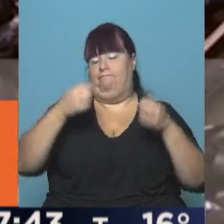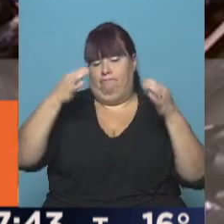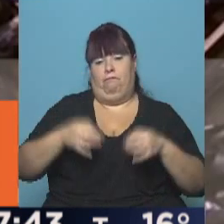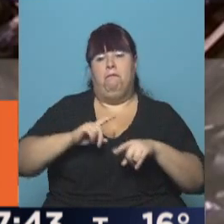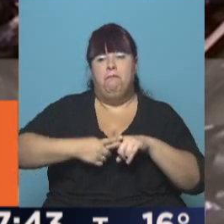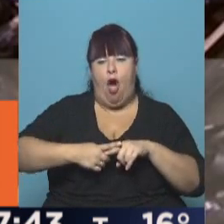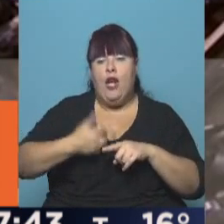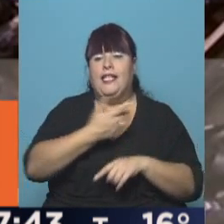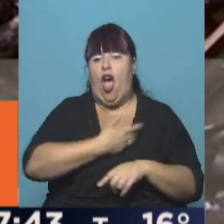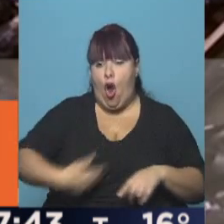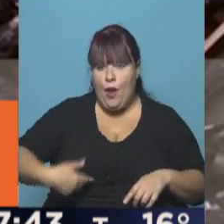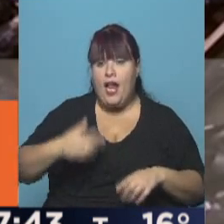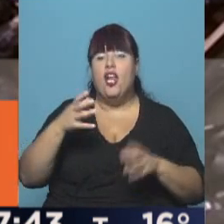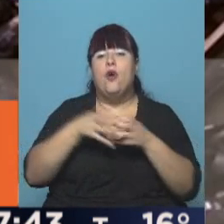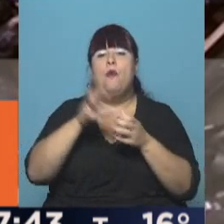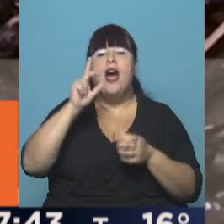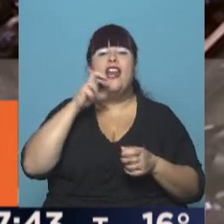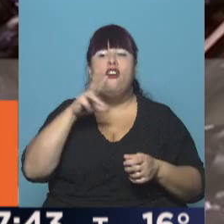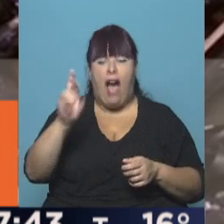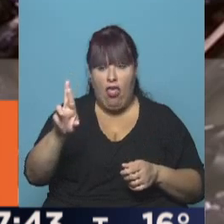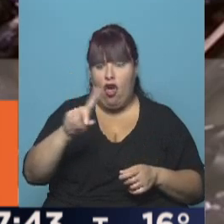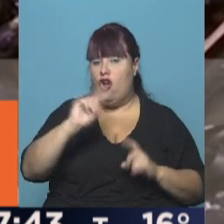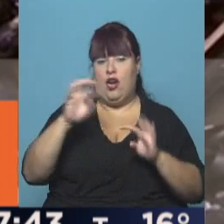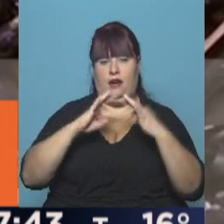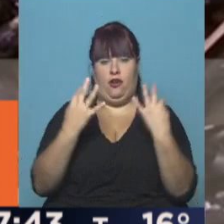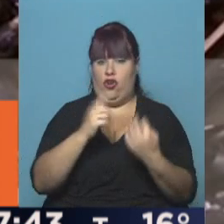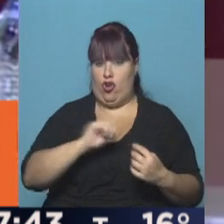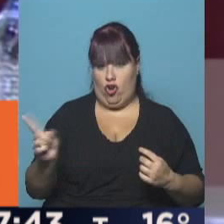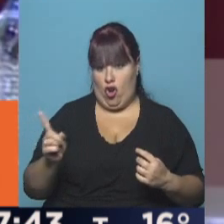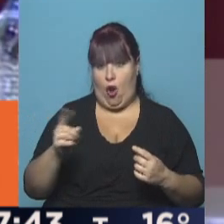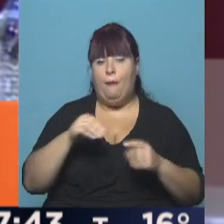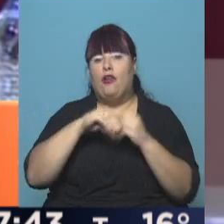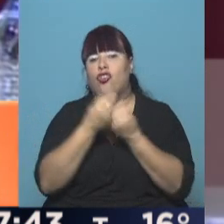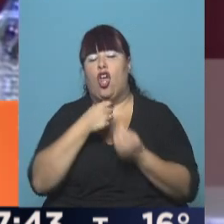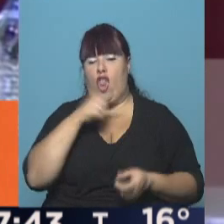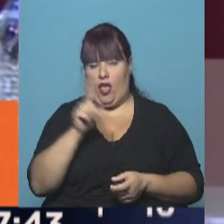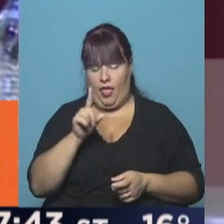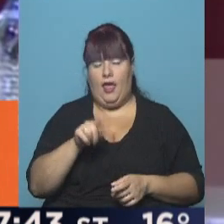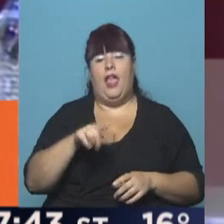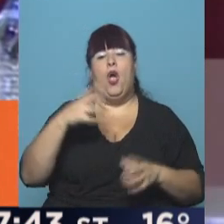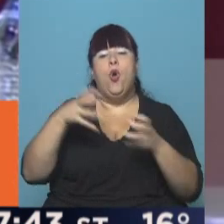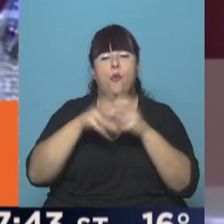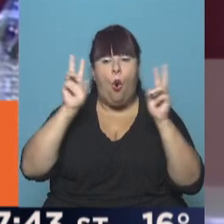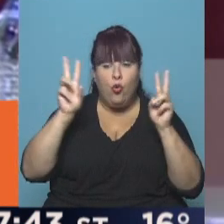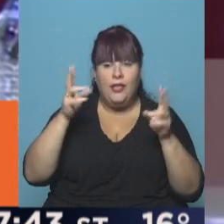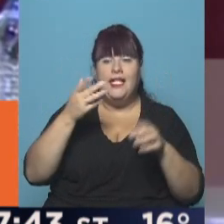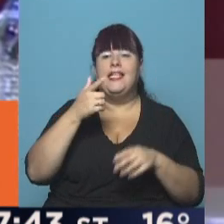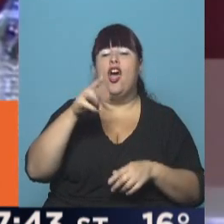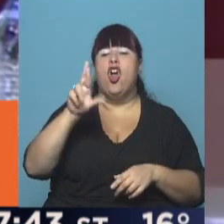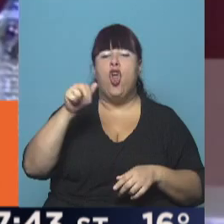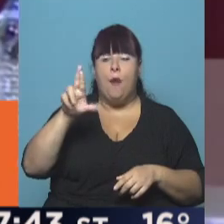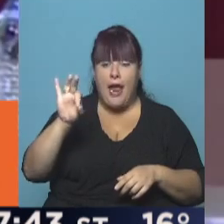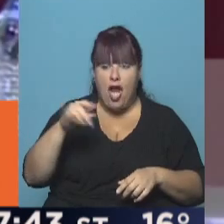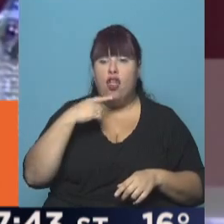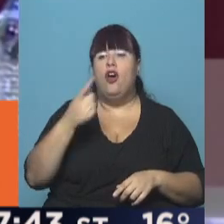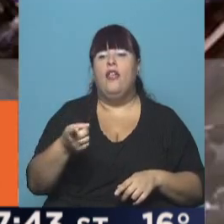determinación política del oficialismo, el Frente Renovador no bajaría al recinto para dar quórum. El bloque justicialista que preside Oscar Romero